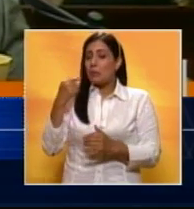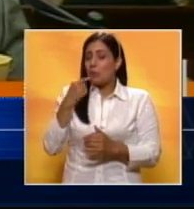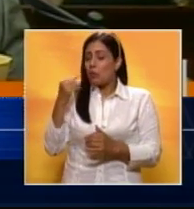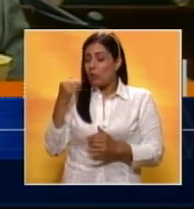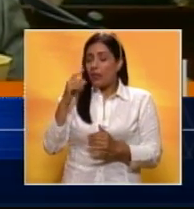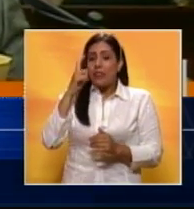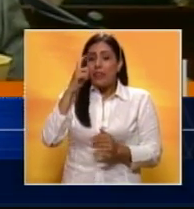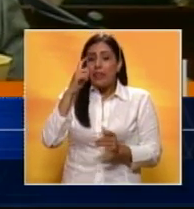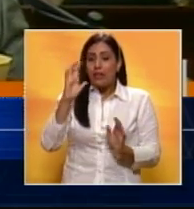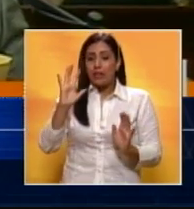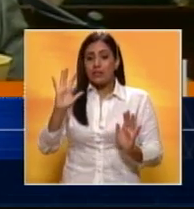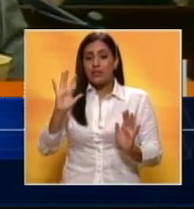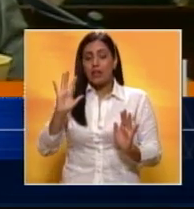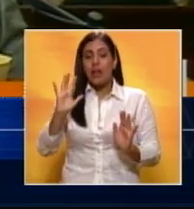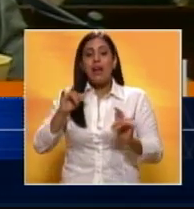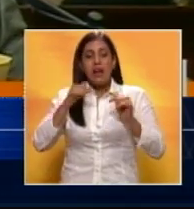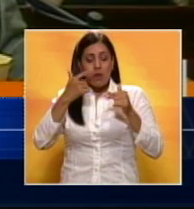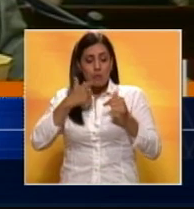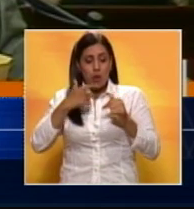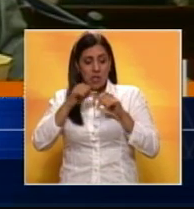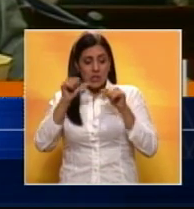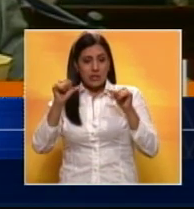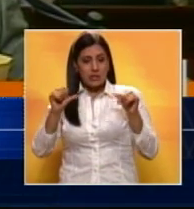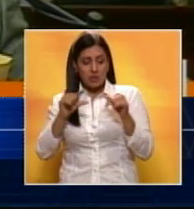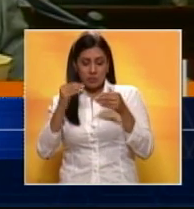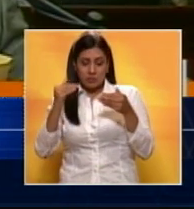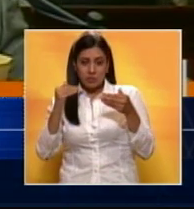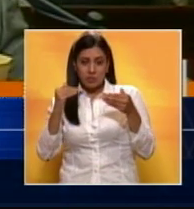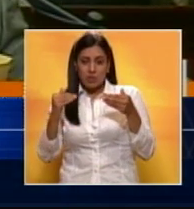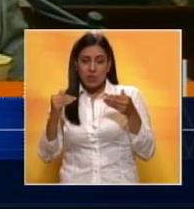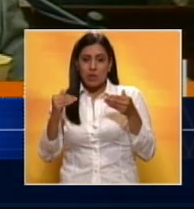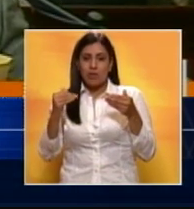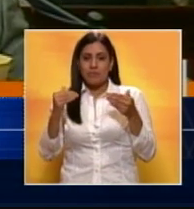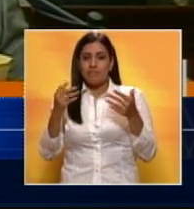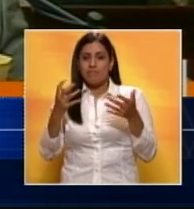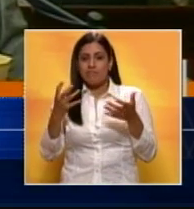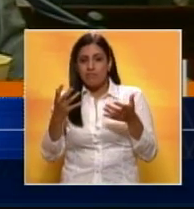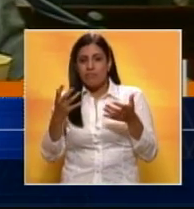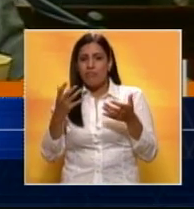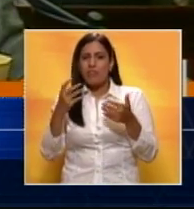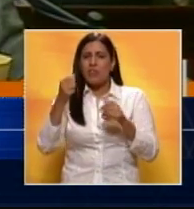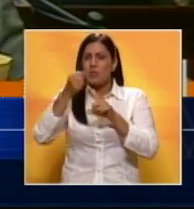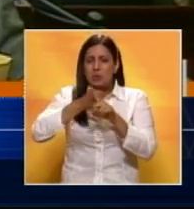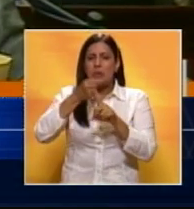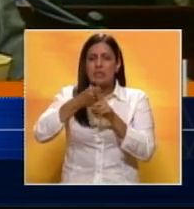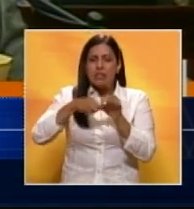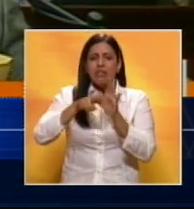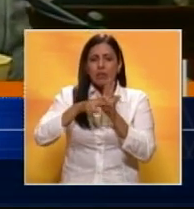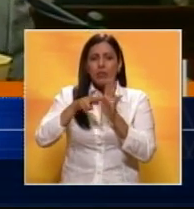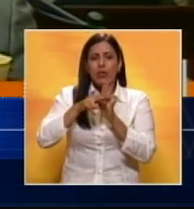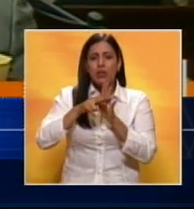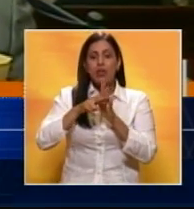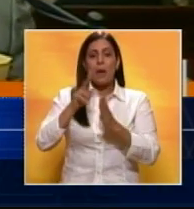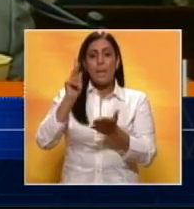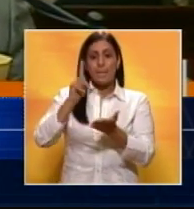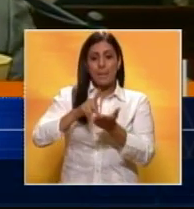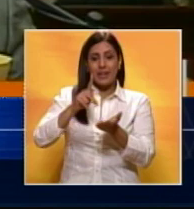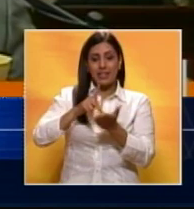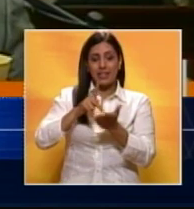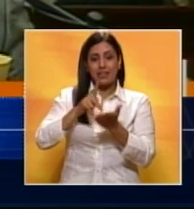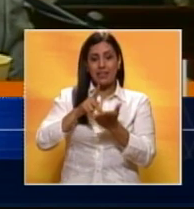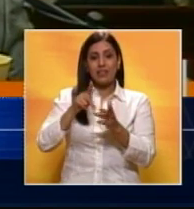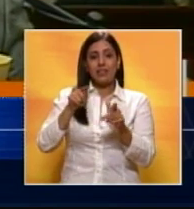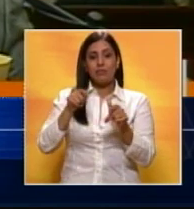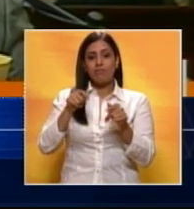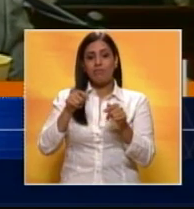hace unos días, fue sistemática, fue insistente su presencia en